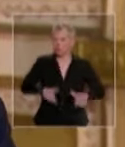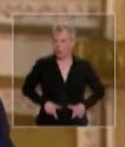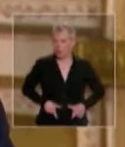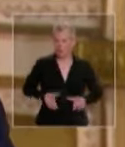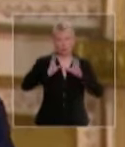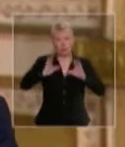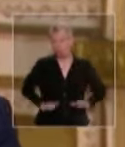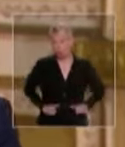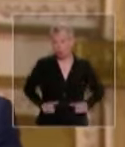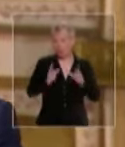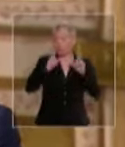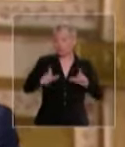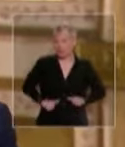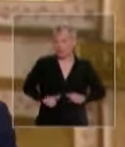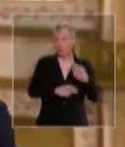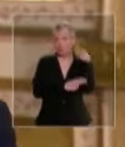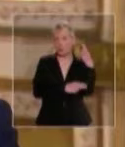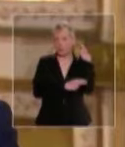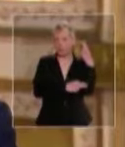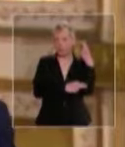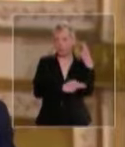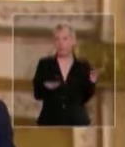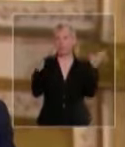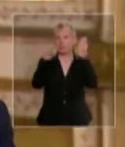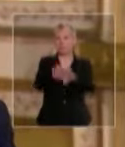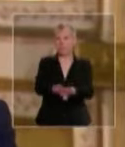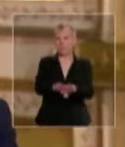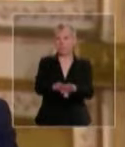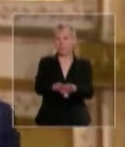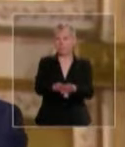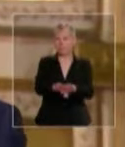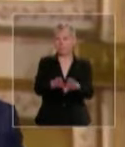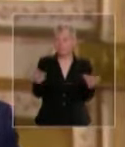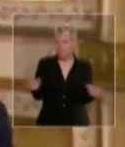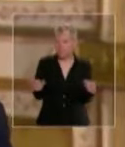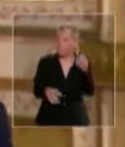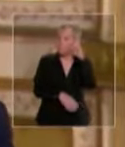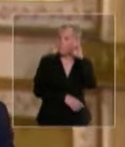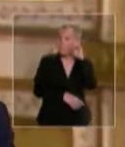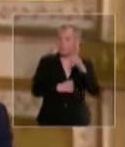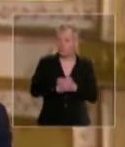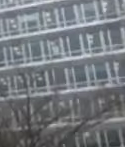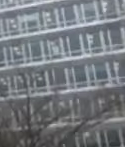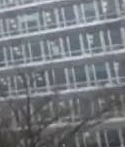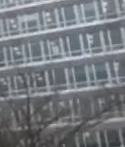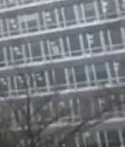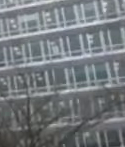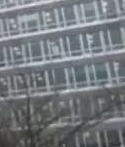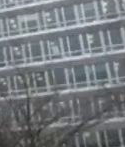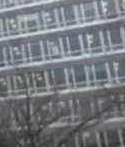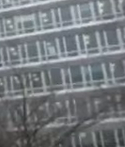y desinfectantes. Como economía de guerra, como en lugar de hacer autos, haces armas. Sí, me parece una buena